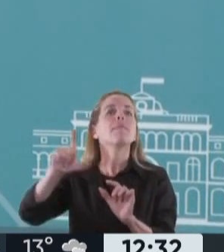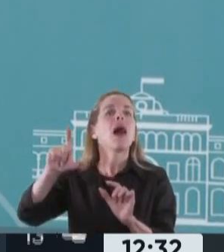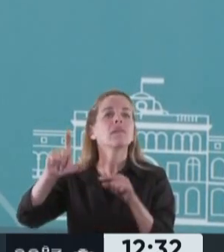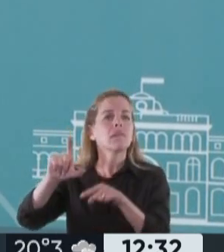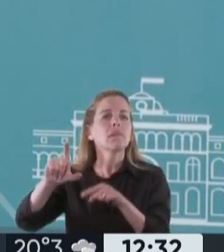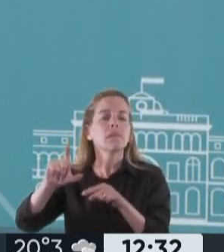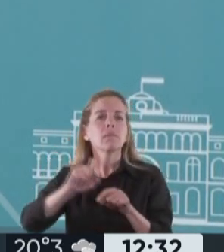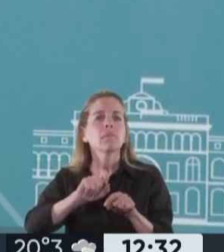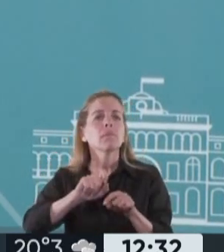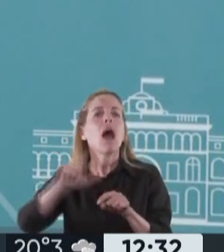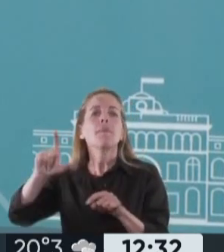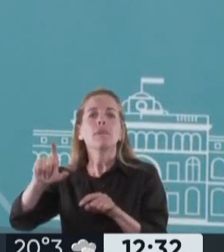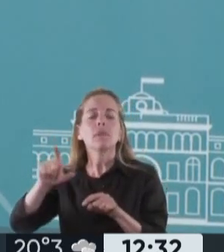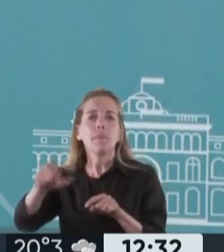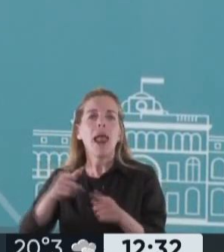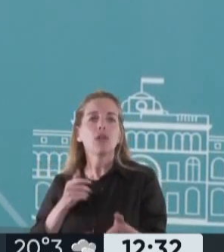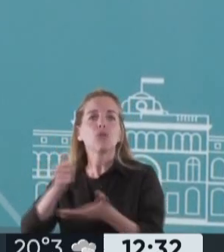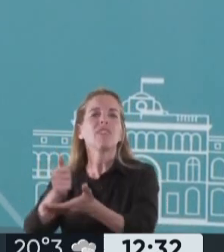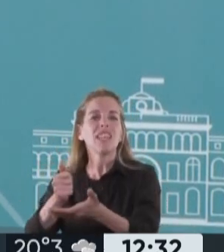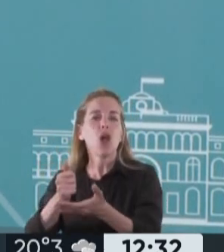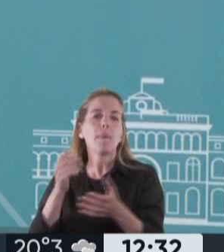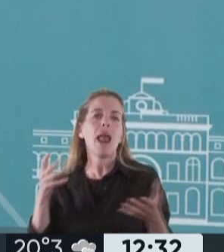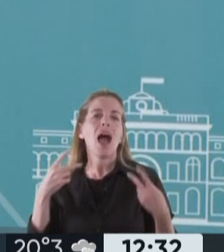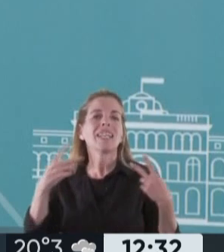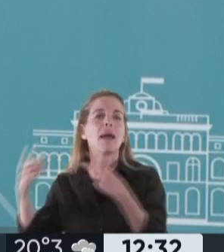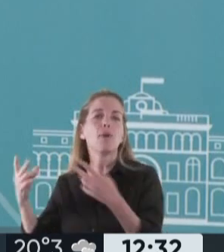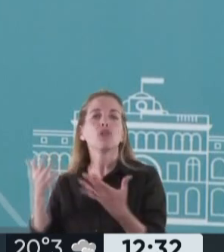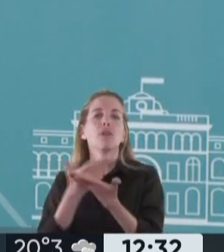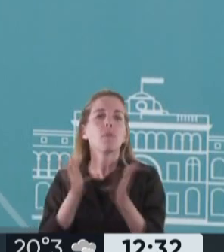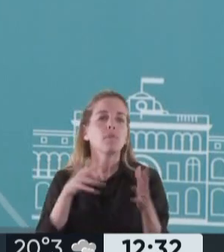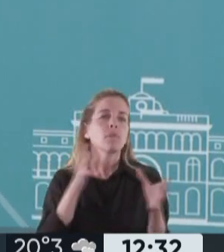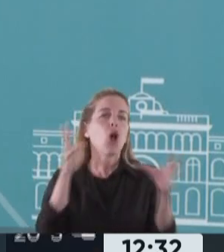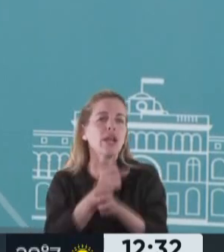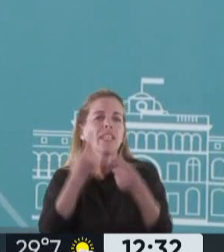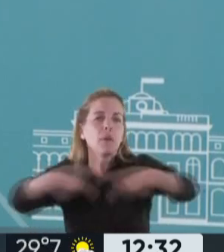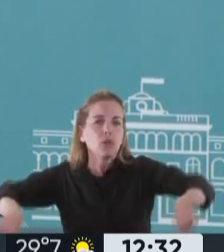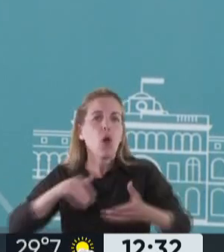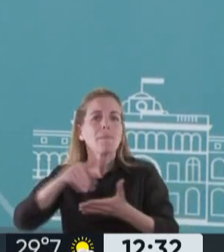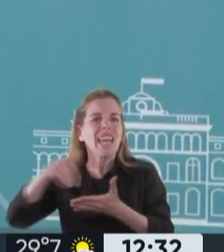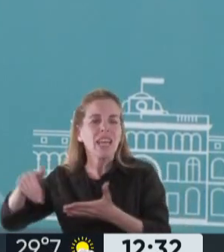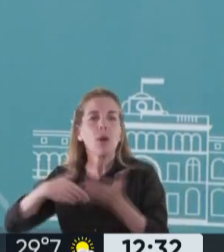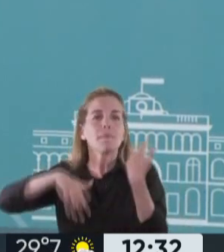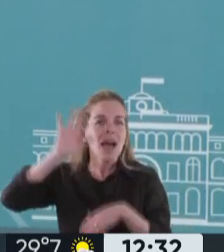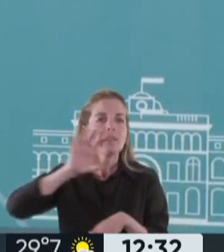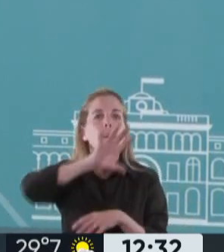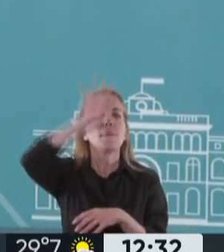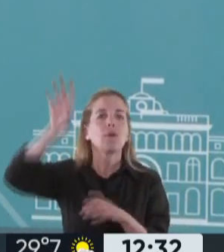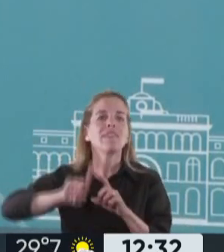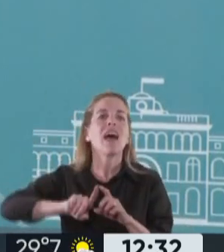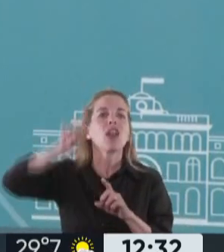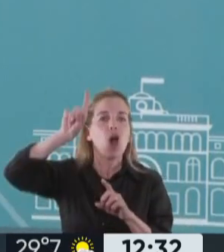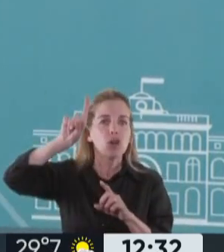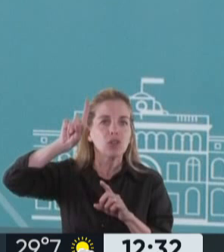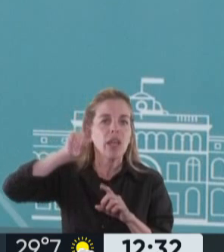al transporte público fundamentalmente en el norte argentino. Esto